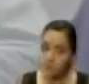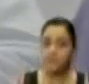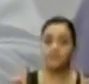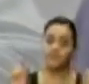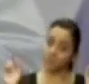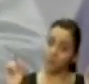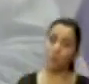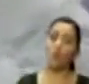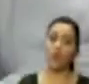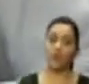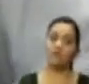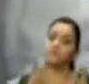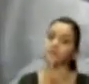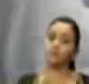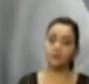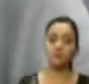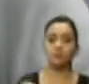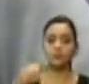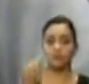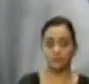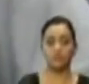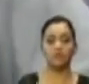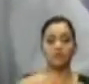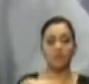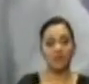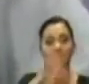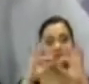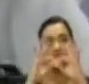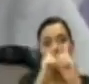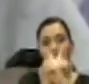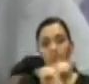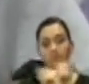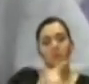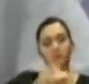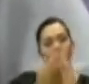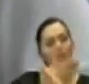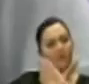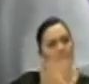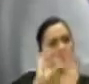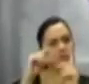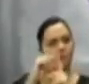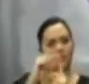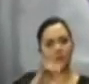enfrentar esas cosas en las urnas, en las redes, en las calles. Sabremos defender la democracia.